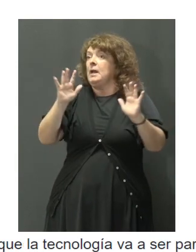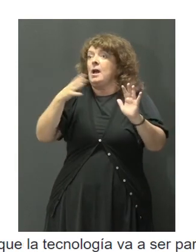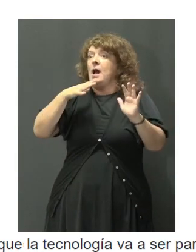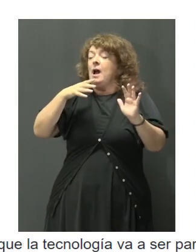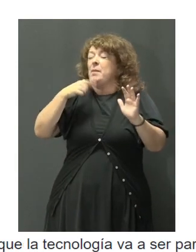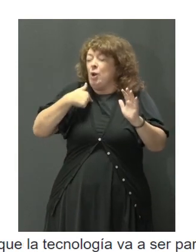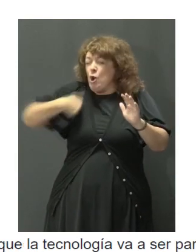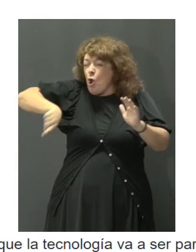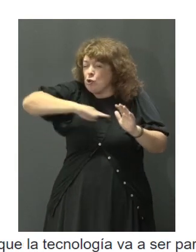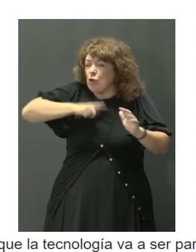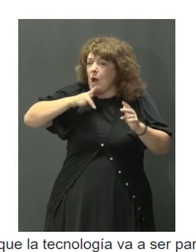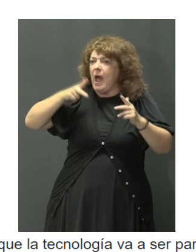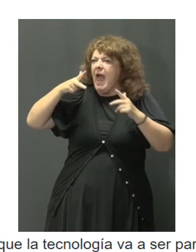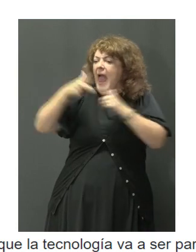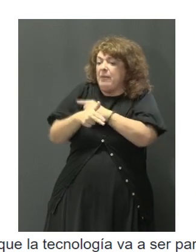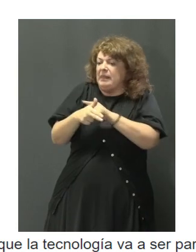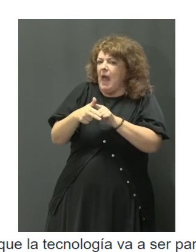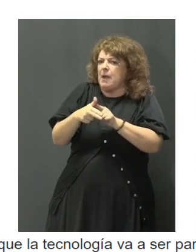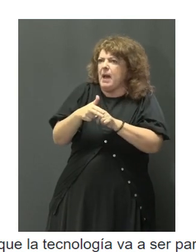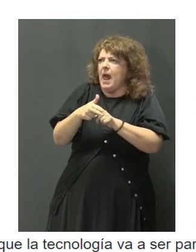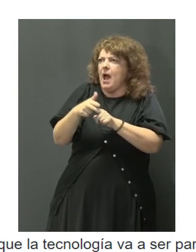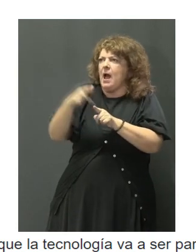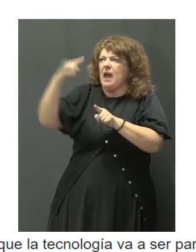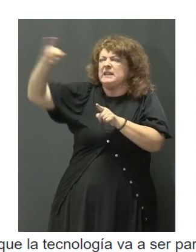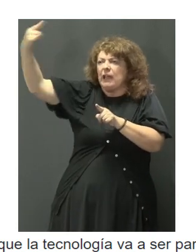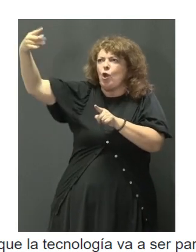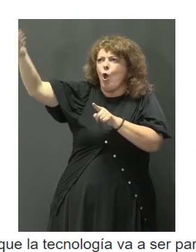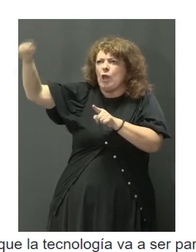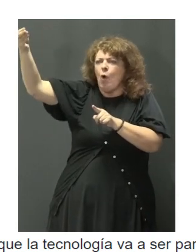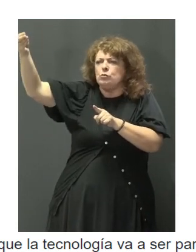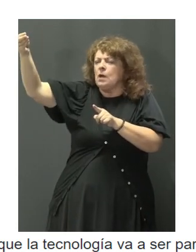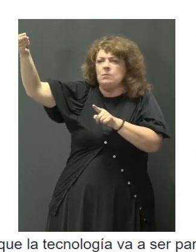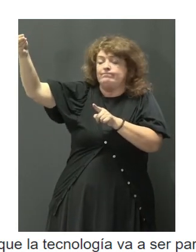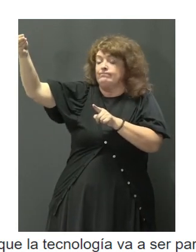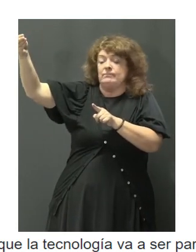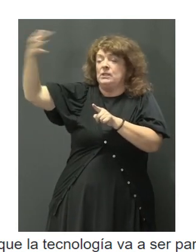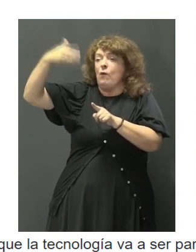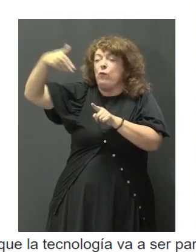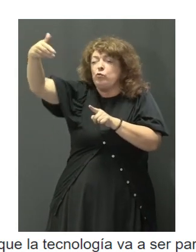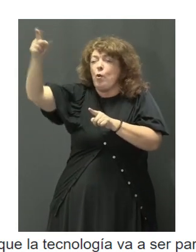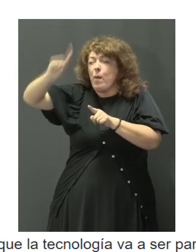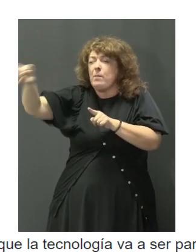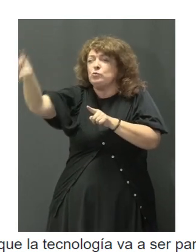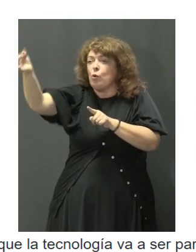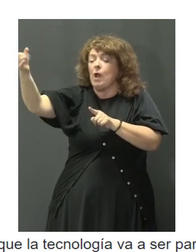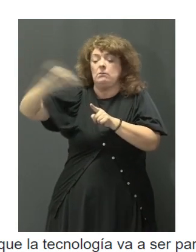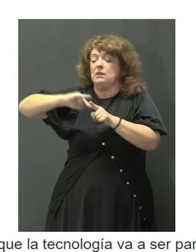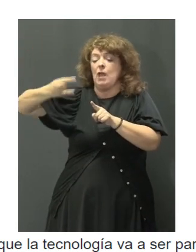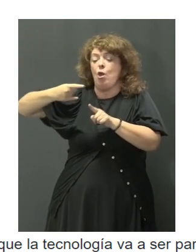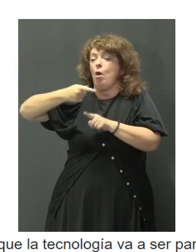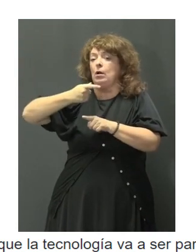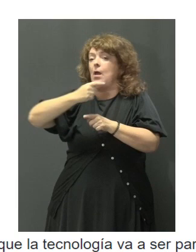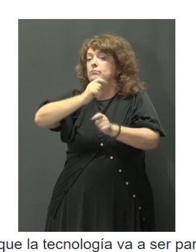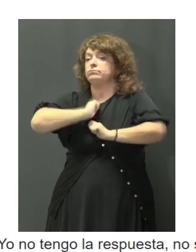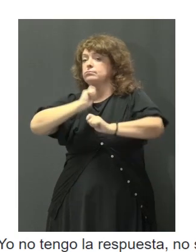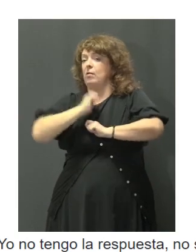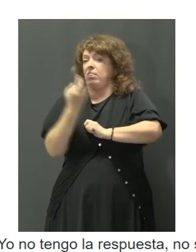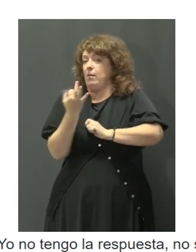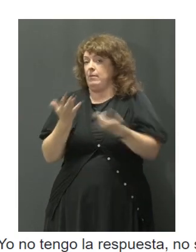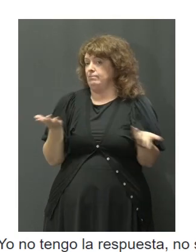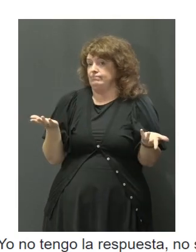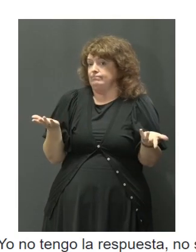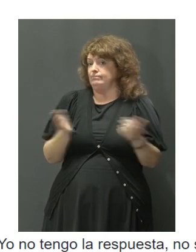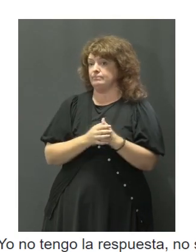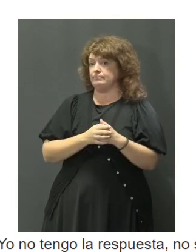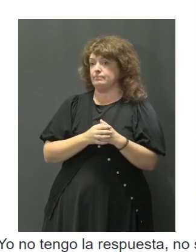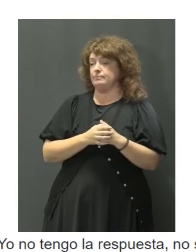evitar que tengamos que usar la tecnología para abordar los problemas que vamos a tener en el futuro, incluyendo la soledad no deseada, ¿no? Y luego la segunda parte de